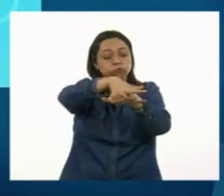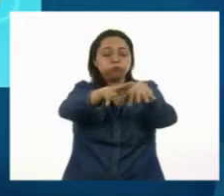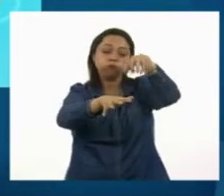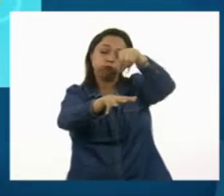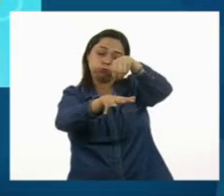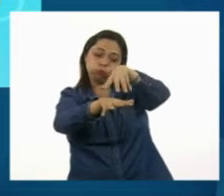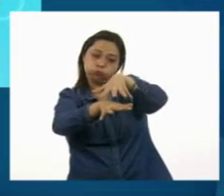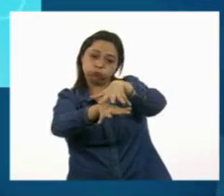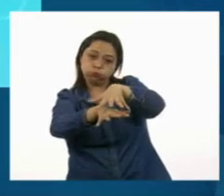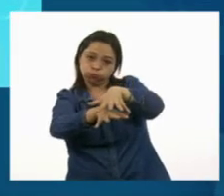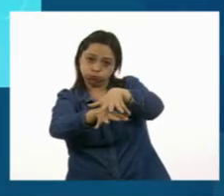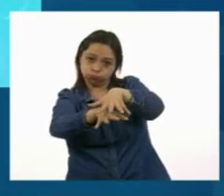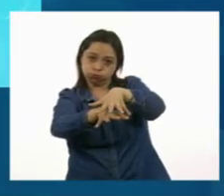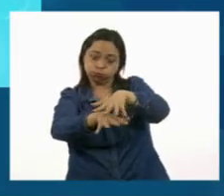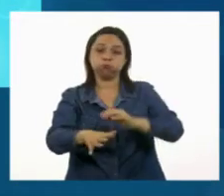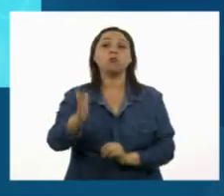agua.